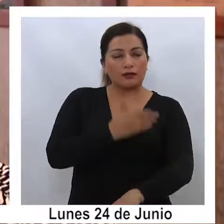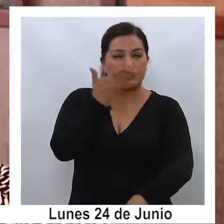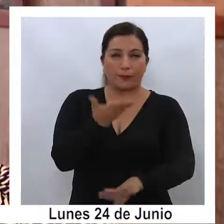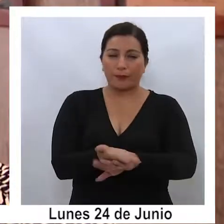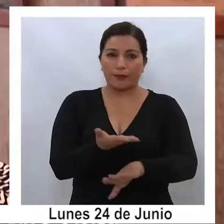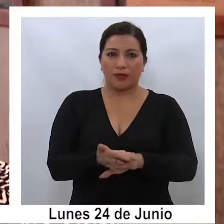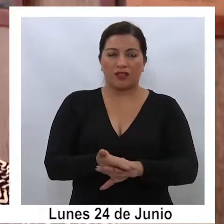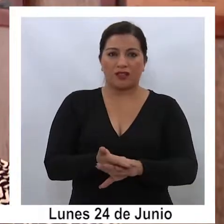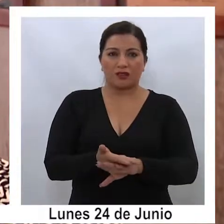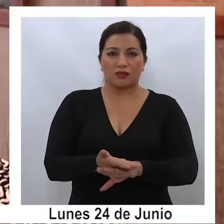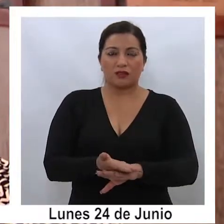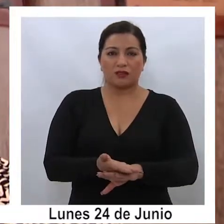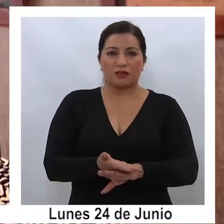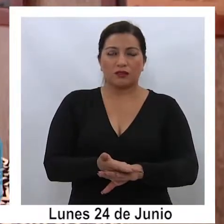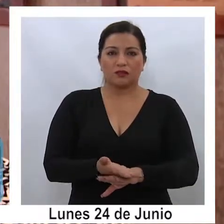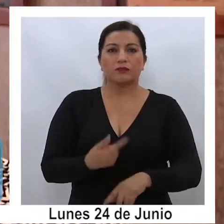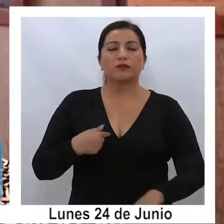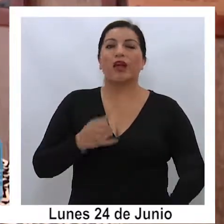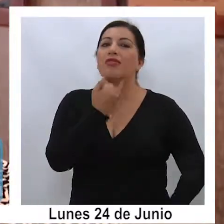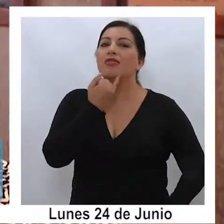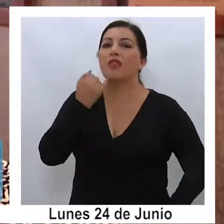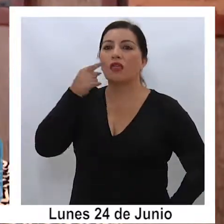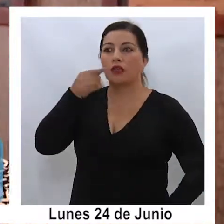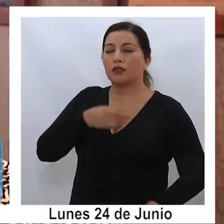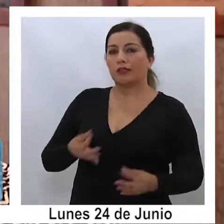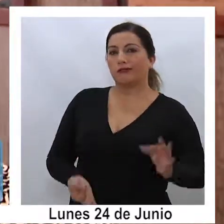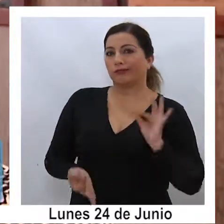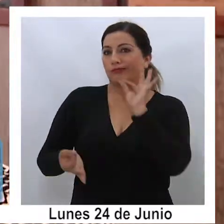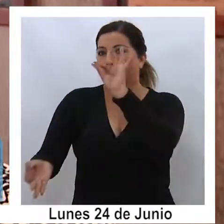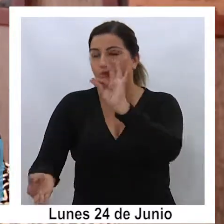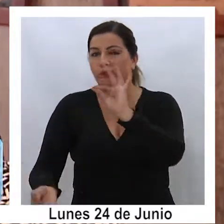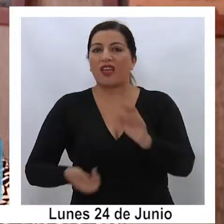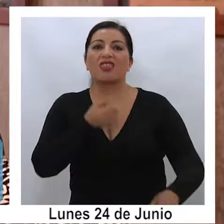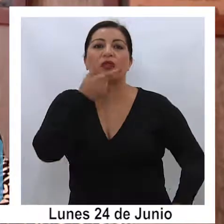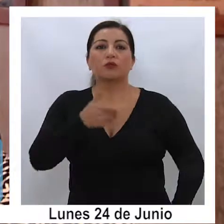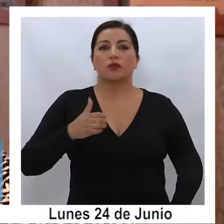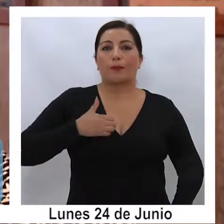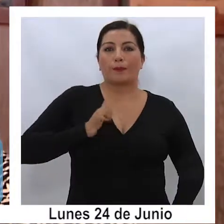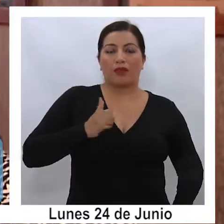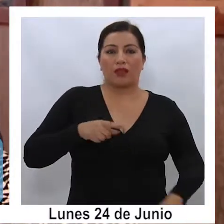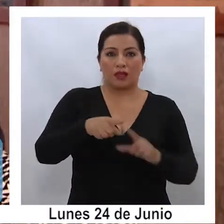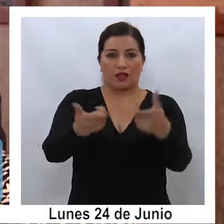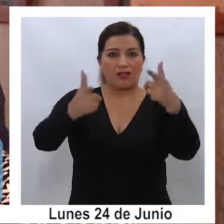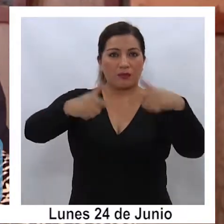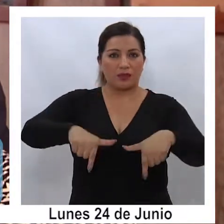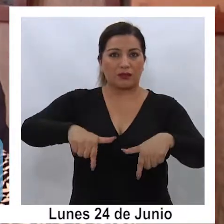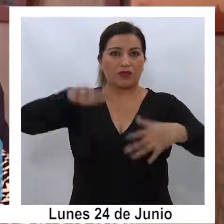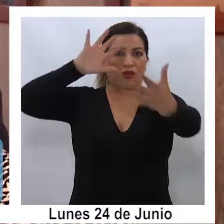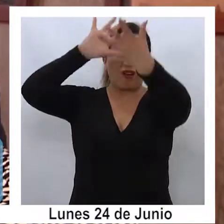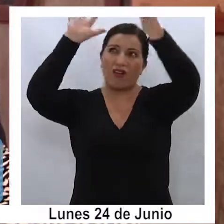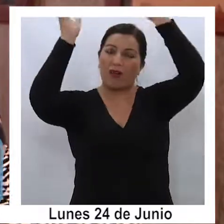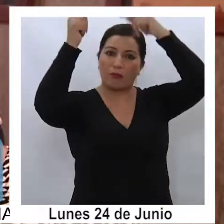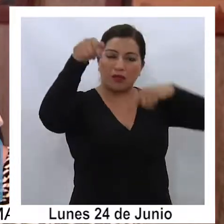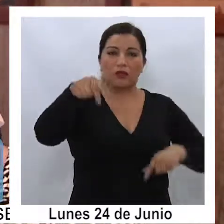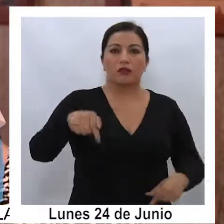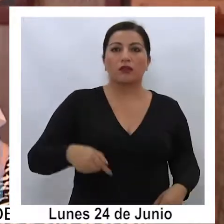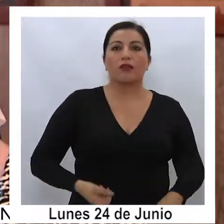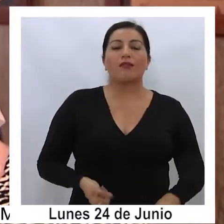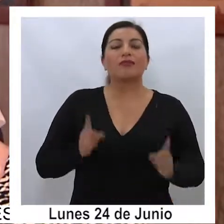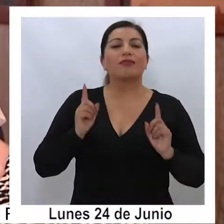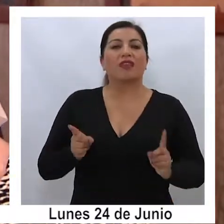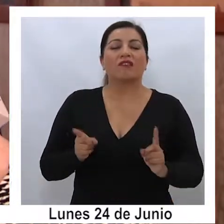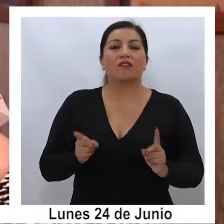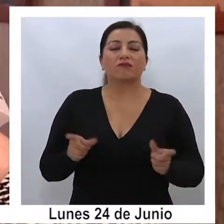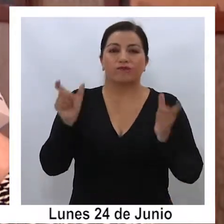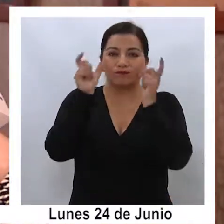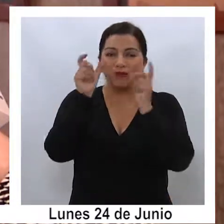oficiar al intendente para que presente la denuncia de la PDI en el Departamento de Medio Ambiente, porque tiene que fiscalizar